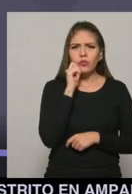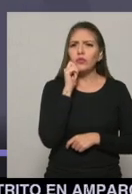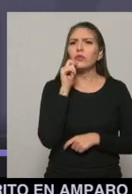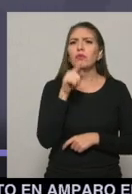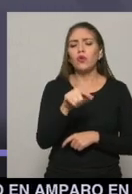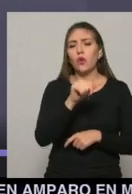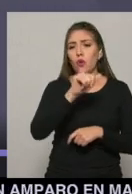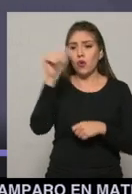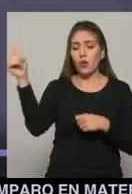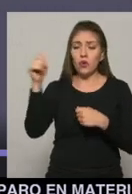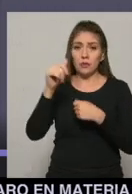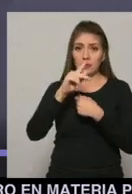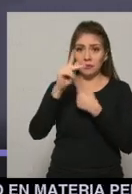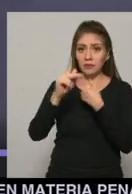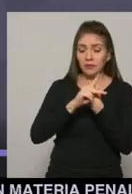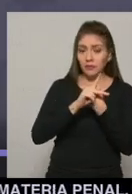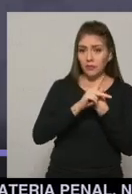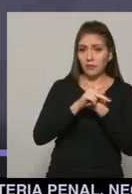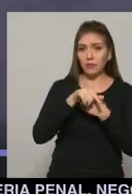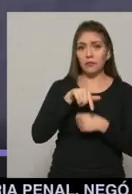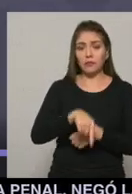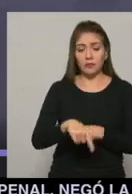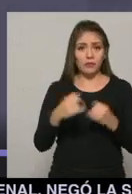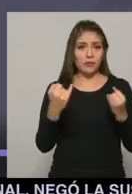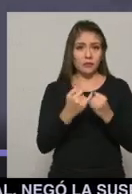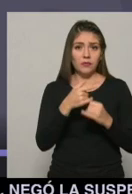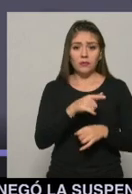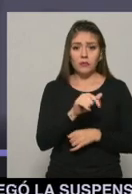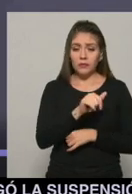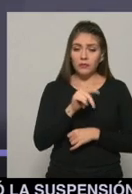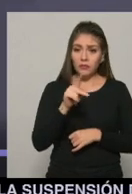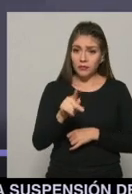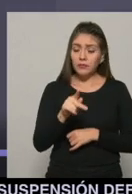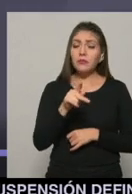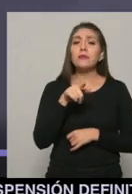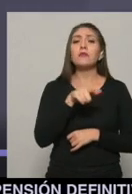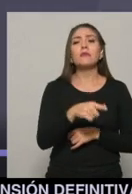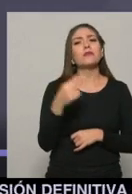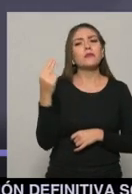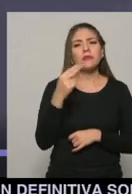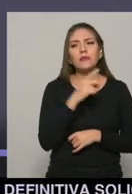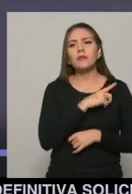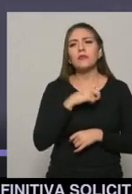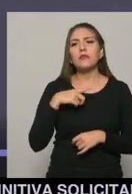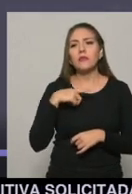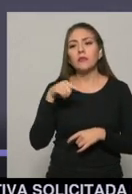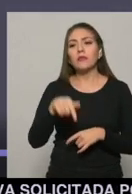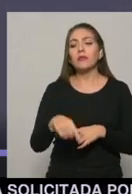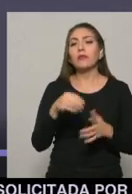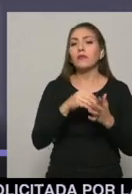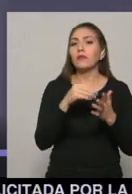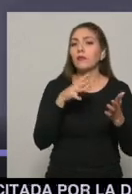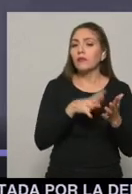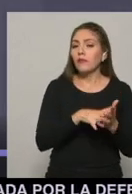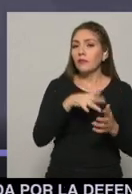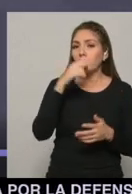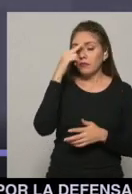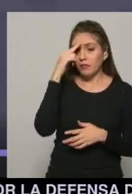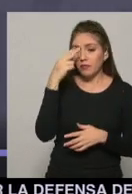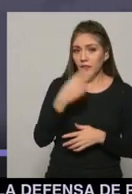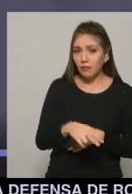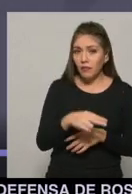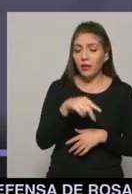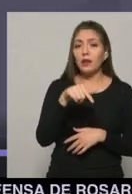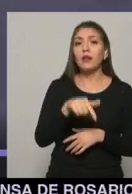el extranjero, como cualquiera de estas plataformas, te tienes que registrar en México, tienes que